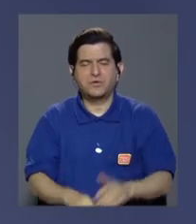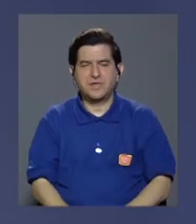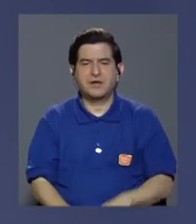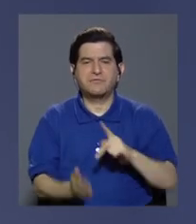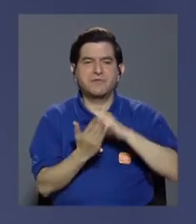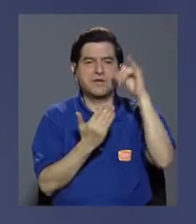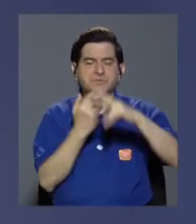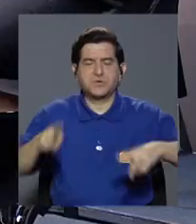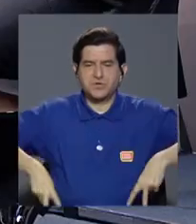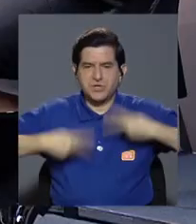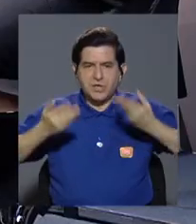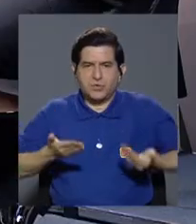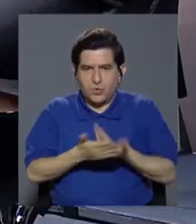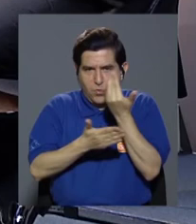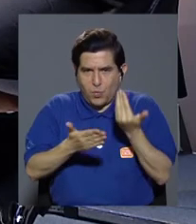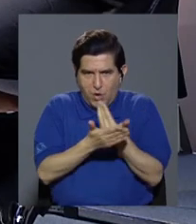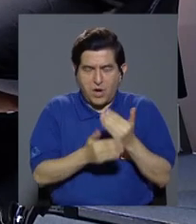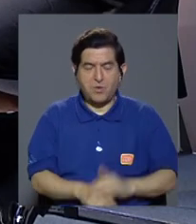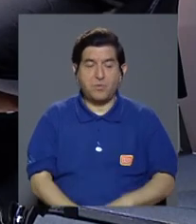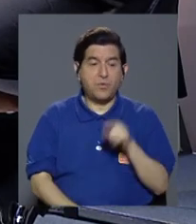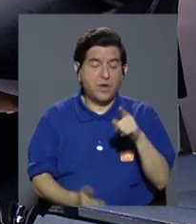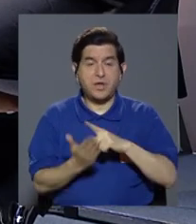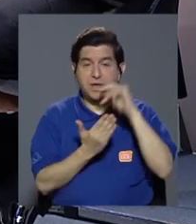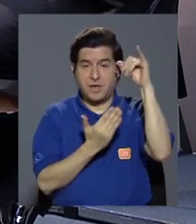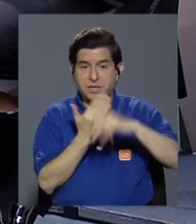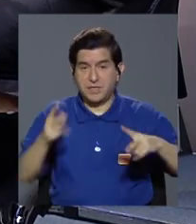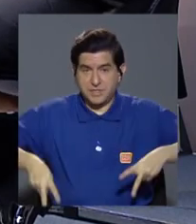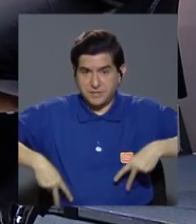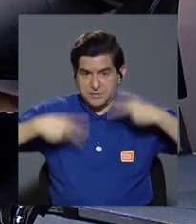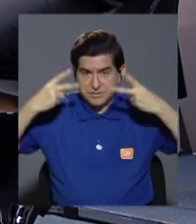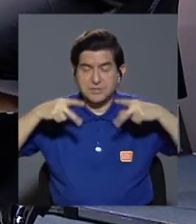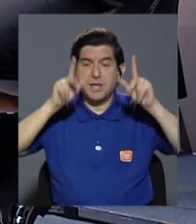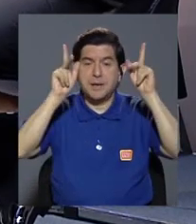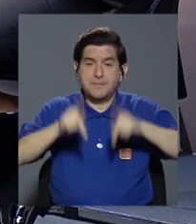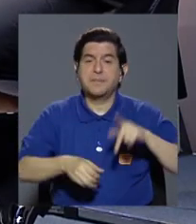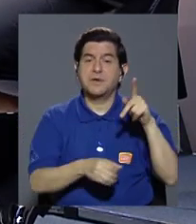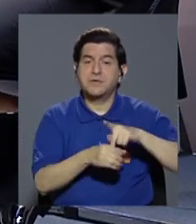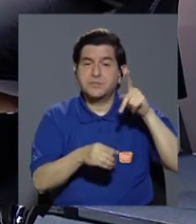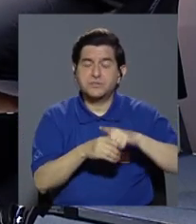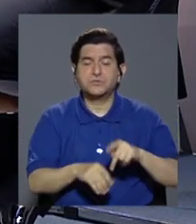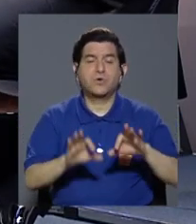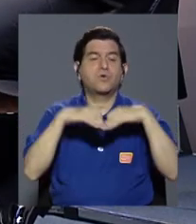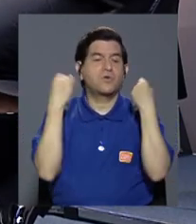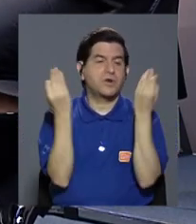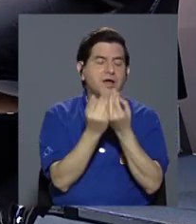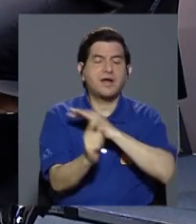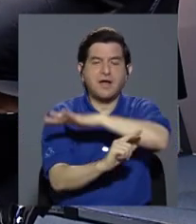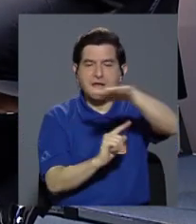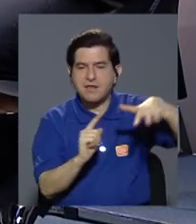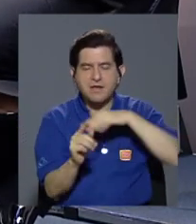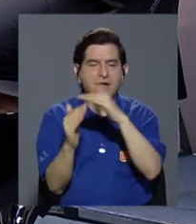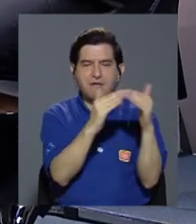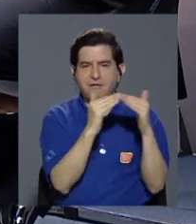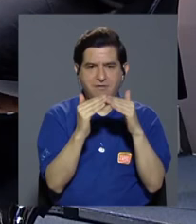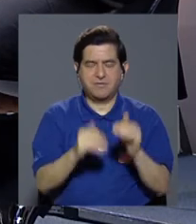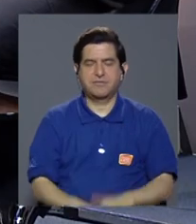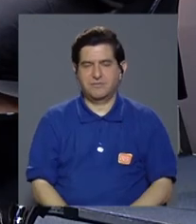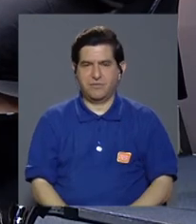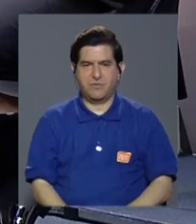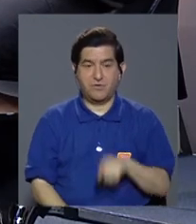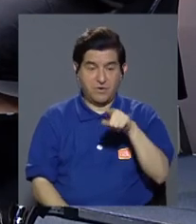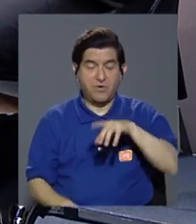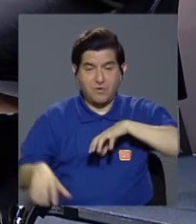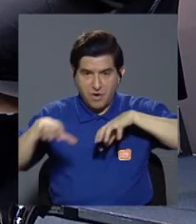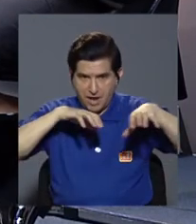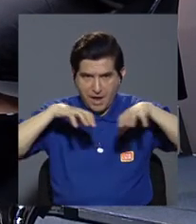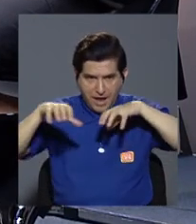proyecto de vida nuevo y en ese proyecto de vida naturalmente la persona participe y su familia y su entorno comunitario participe activamente